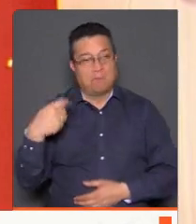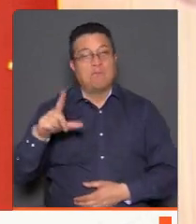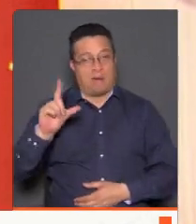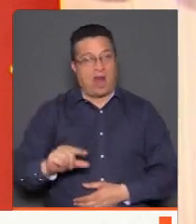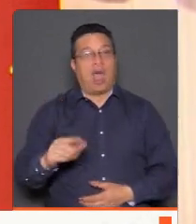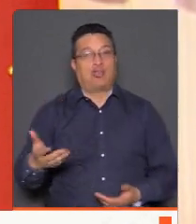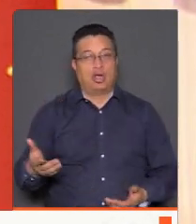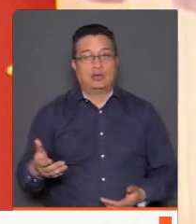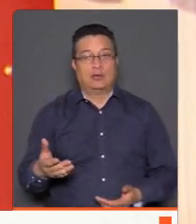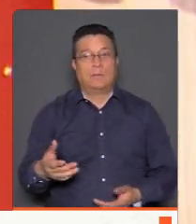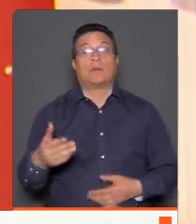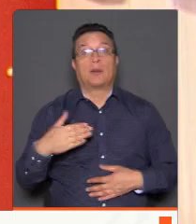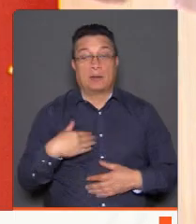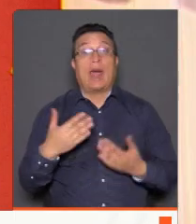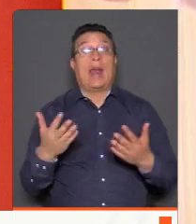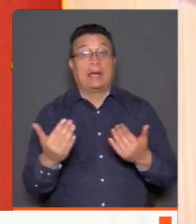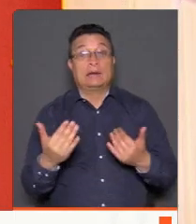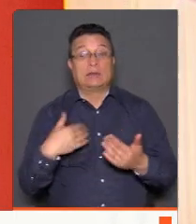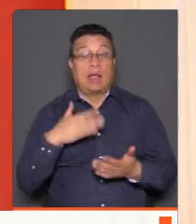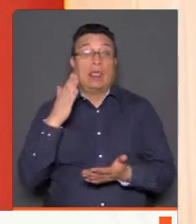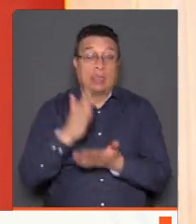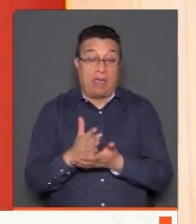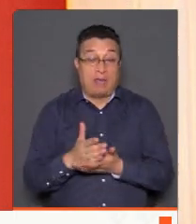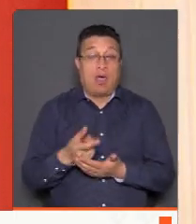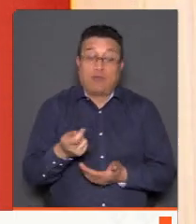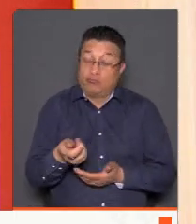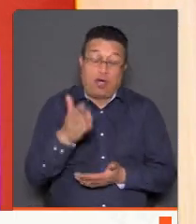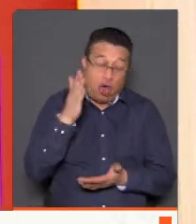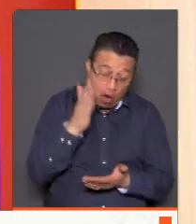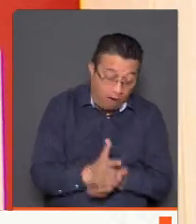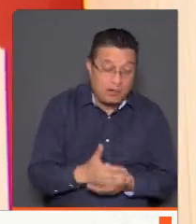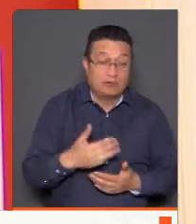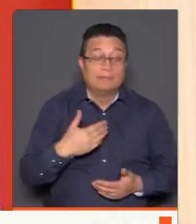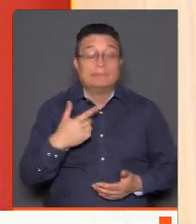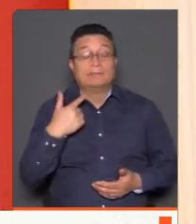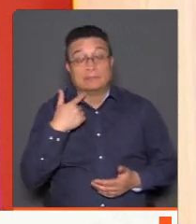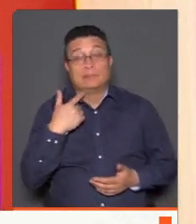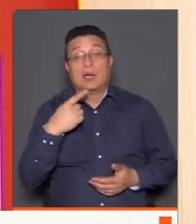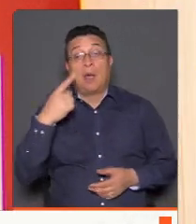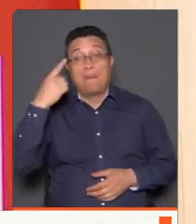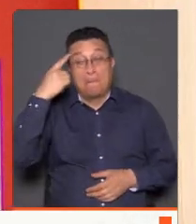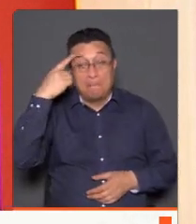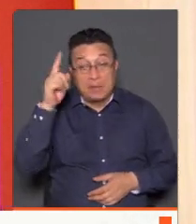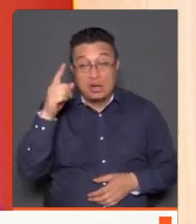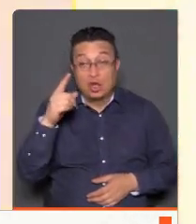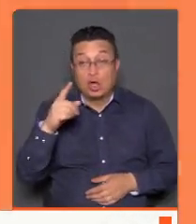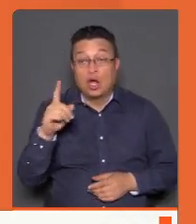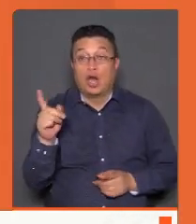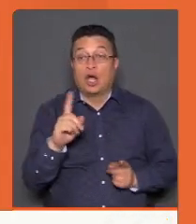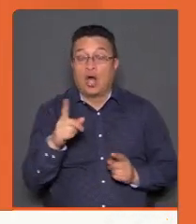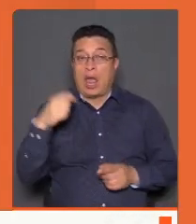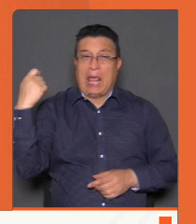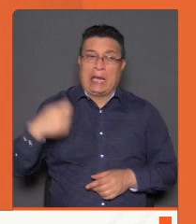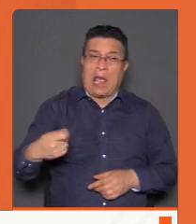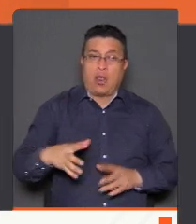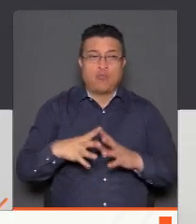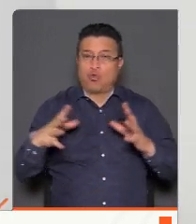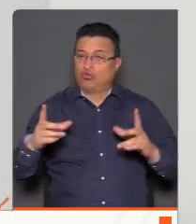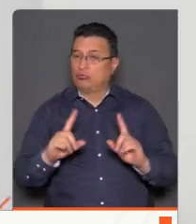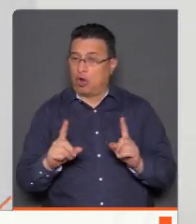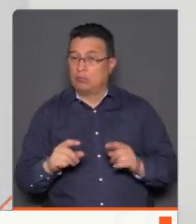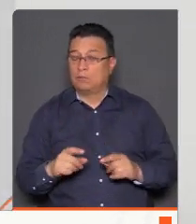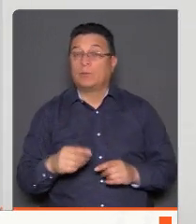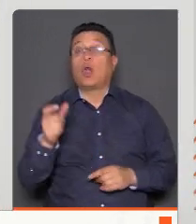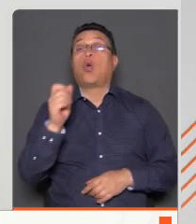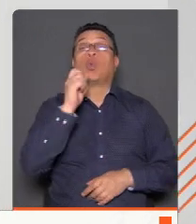necesidad de tener que comprar un mueble, ¿me entiendes? Pero tampoco está tan caro. Ahora veamos cuáles fueron